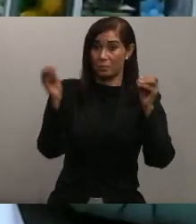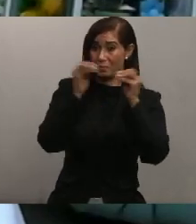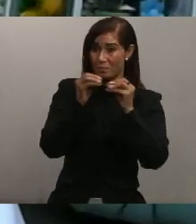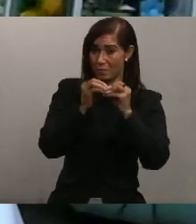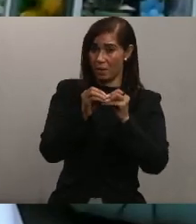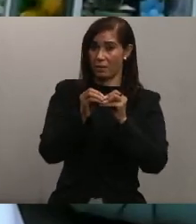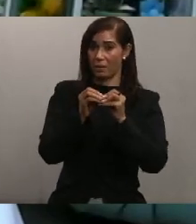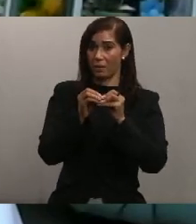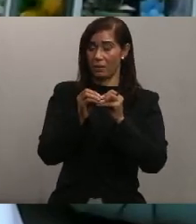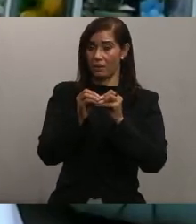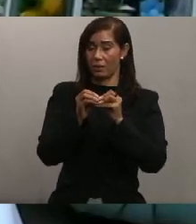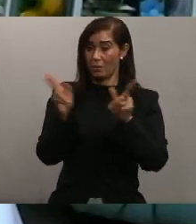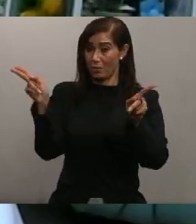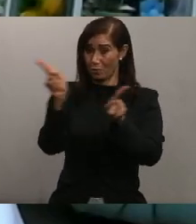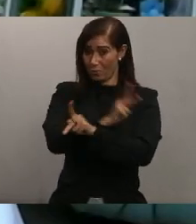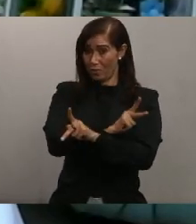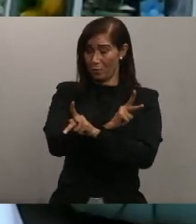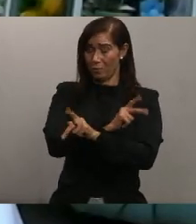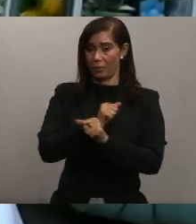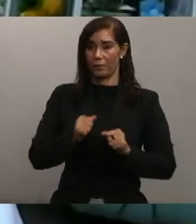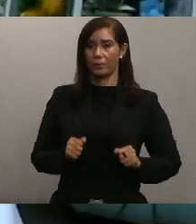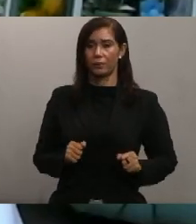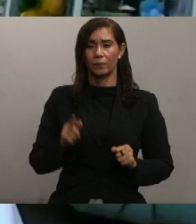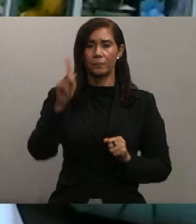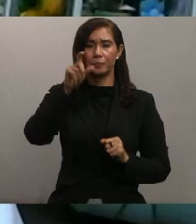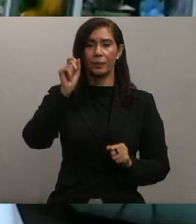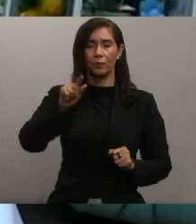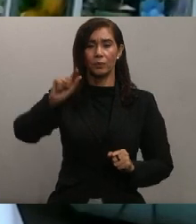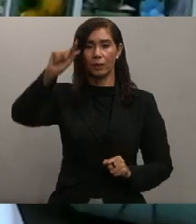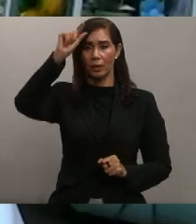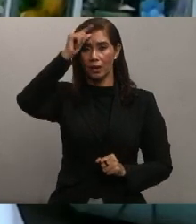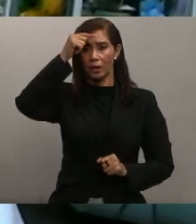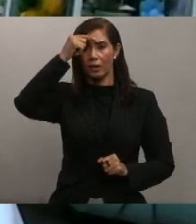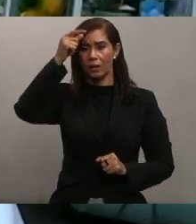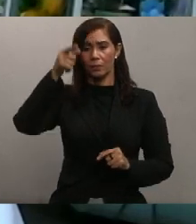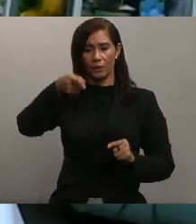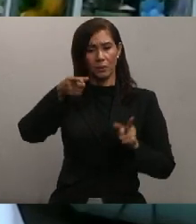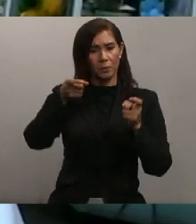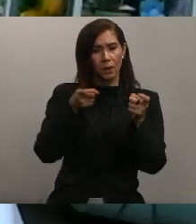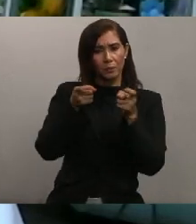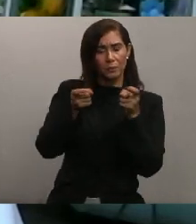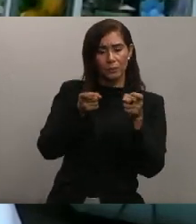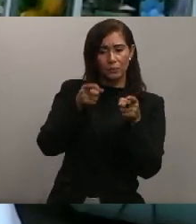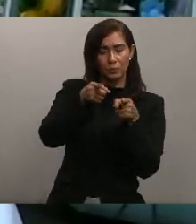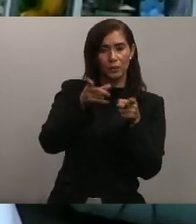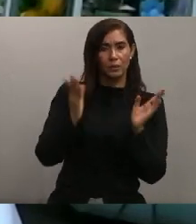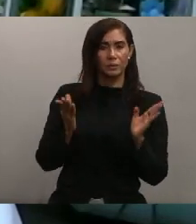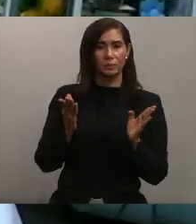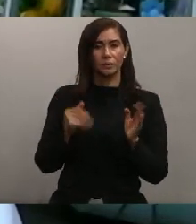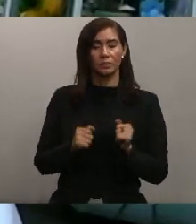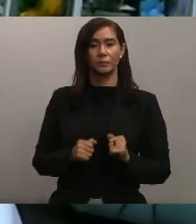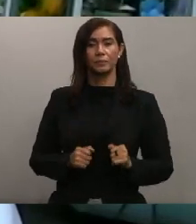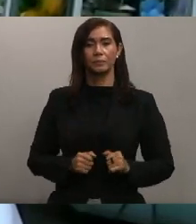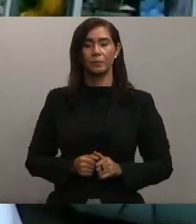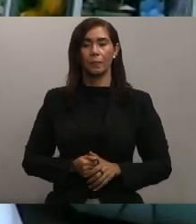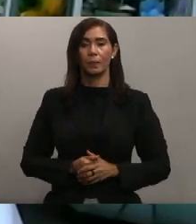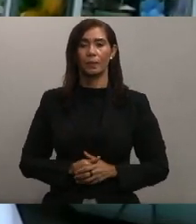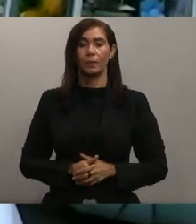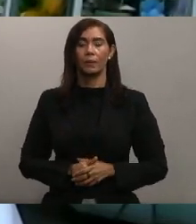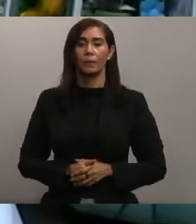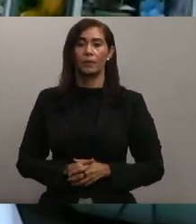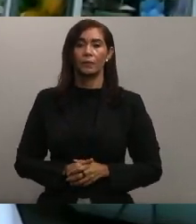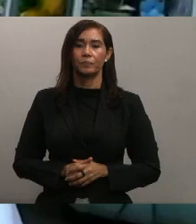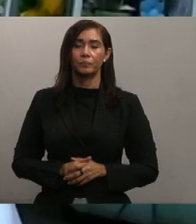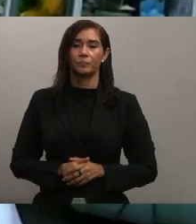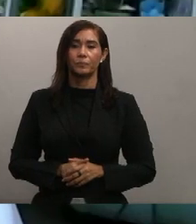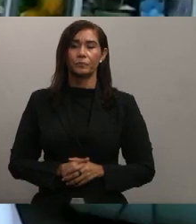principio. Si hay alguna medida o si el gobierno y la comisión tomará alguna medida al respecto para controlar esta situación que la gente está